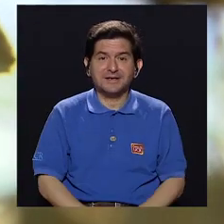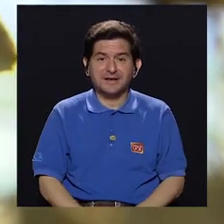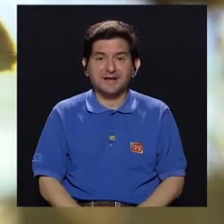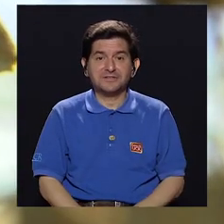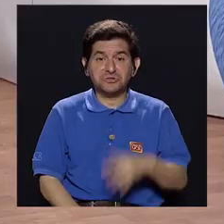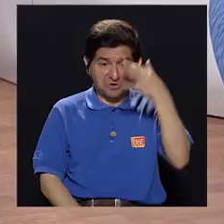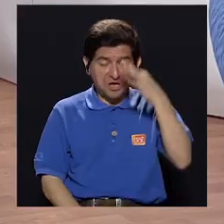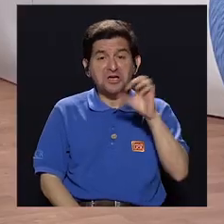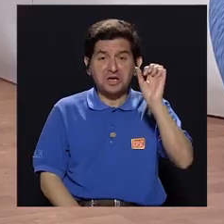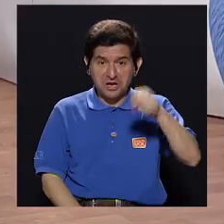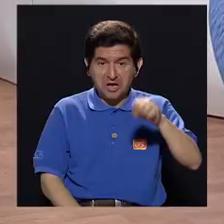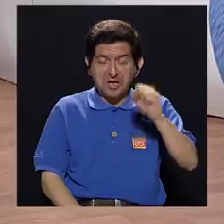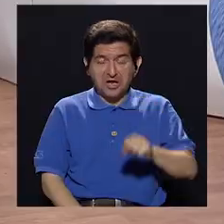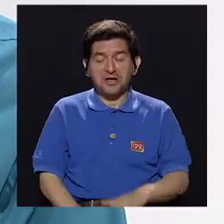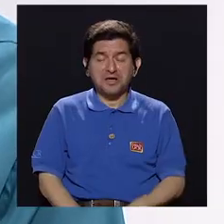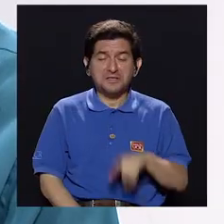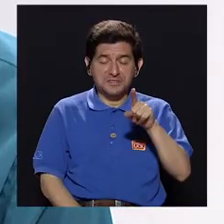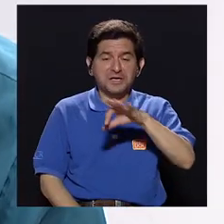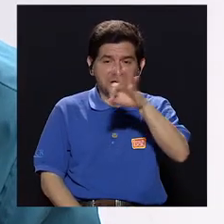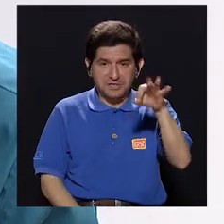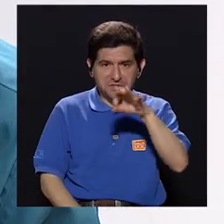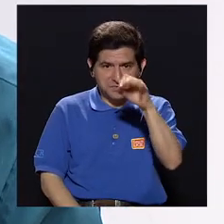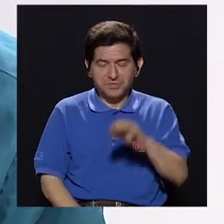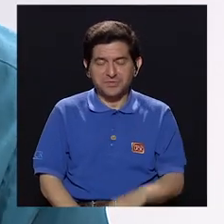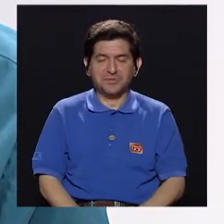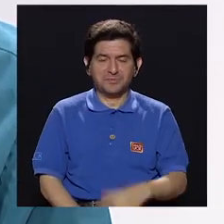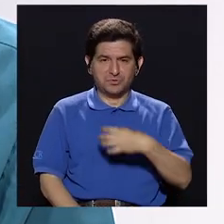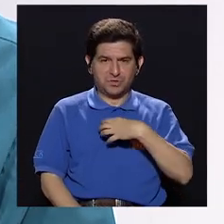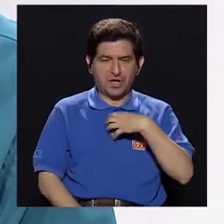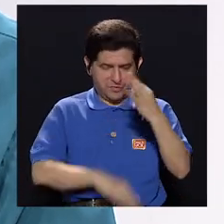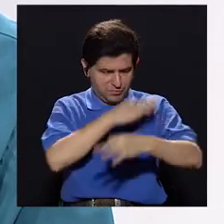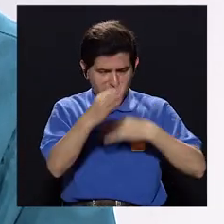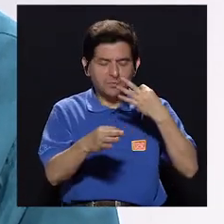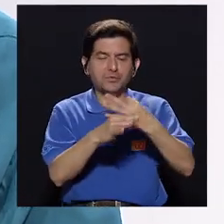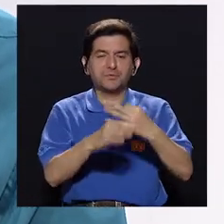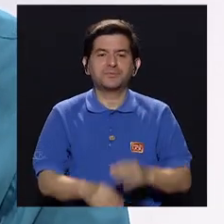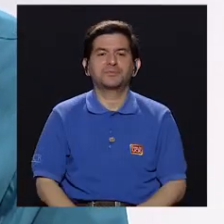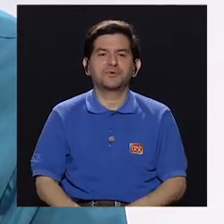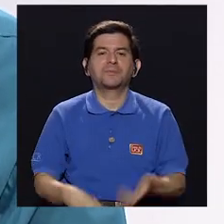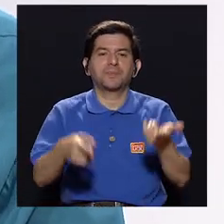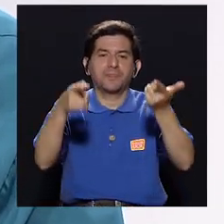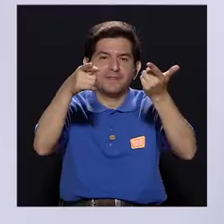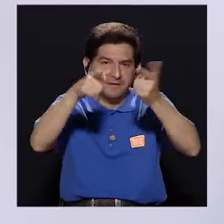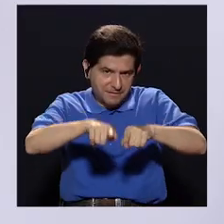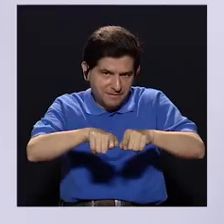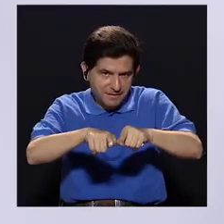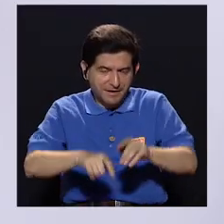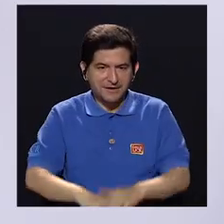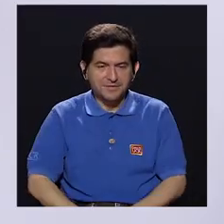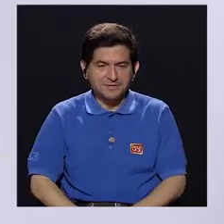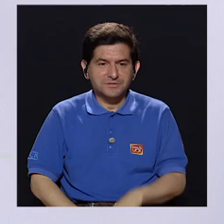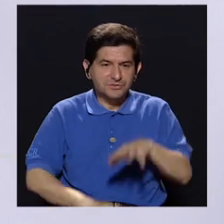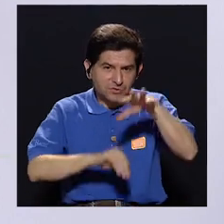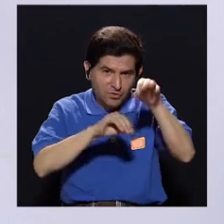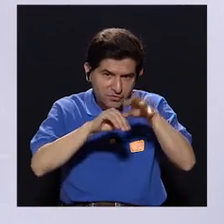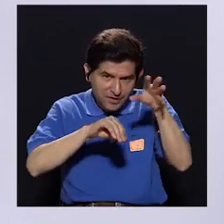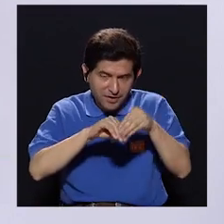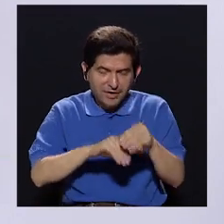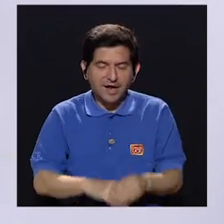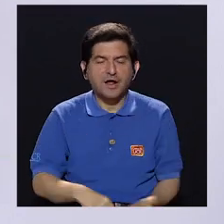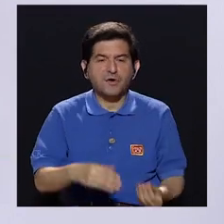una hembra de su de su especie extraordinario extraordinario y en el caso de las del de las que se